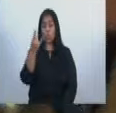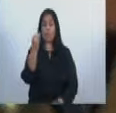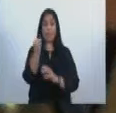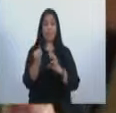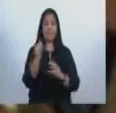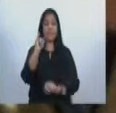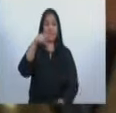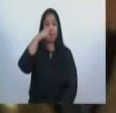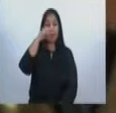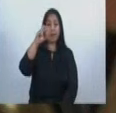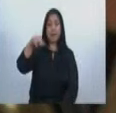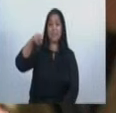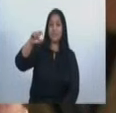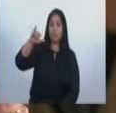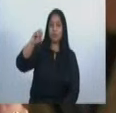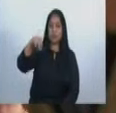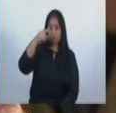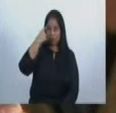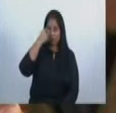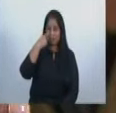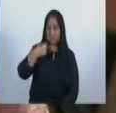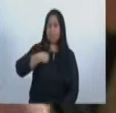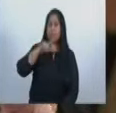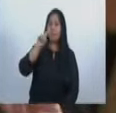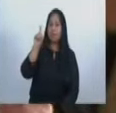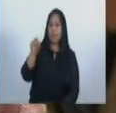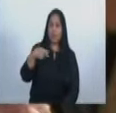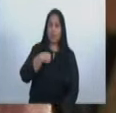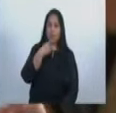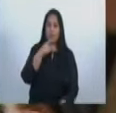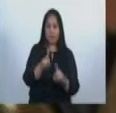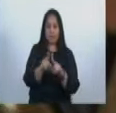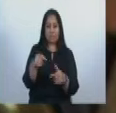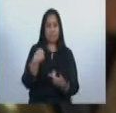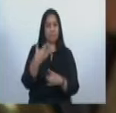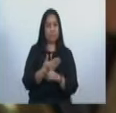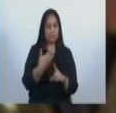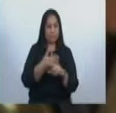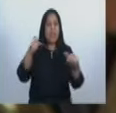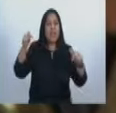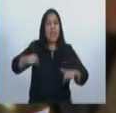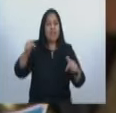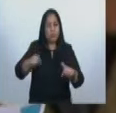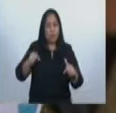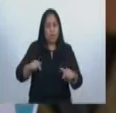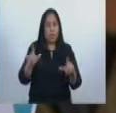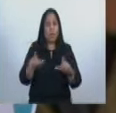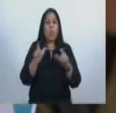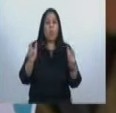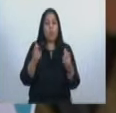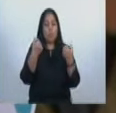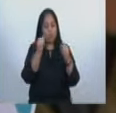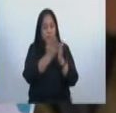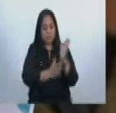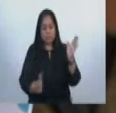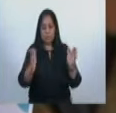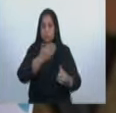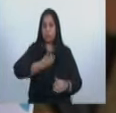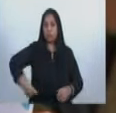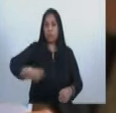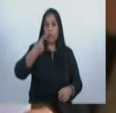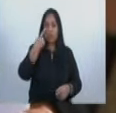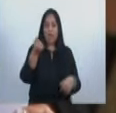internaciones Mi pregunta es una una problemática actual Cómo planea su gobierno fortalecer la